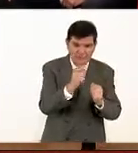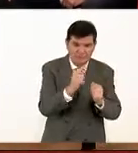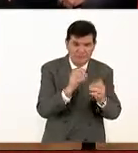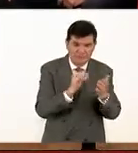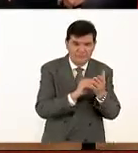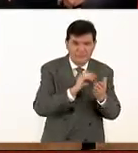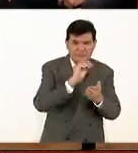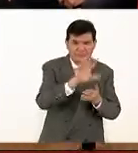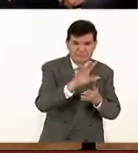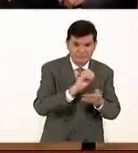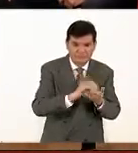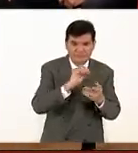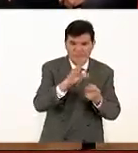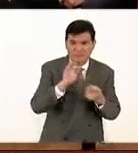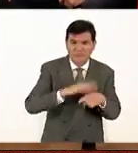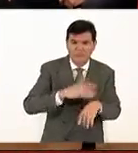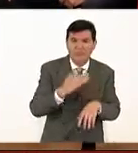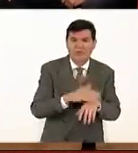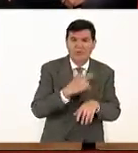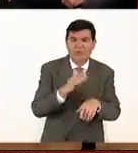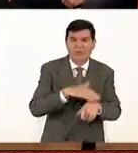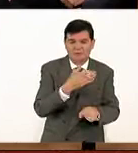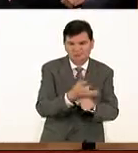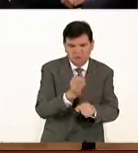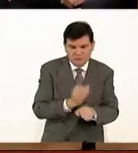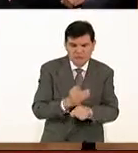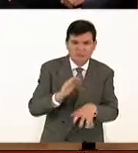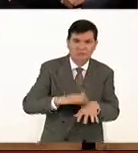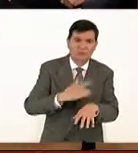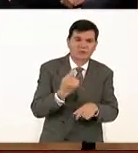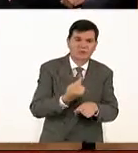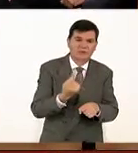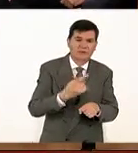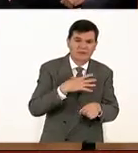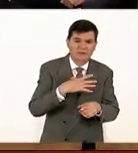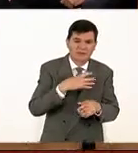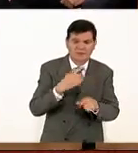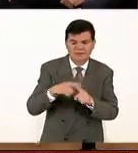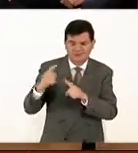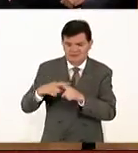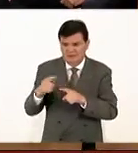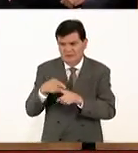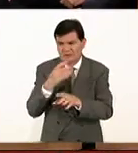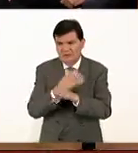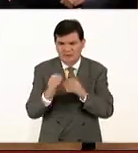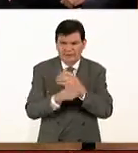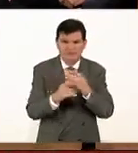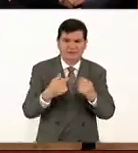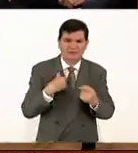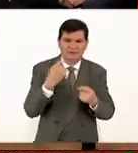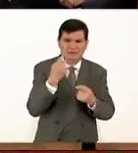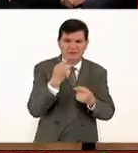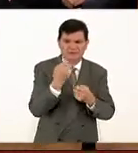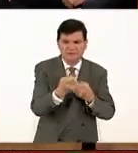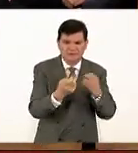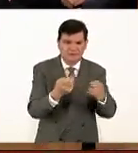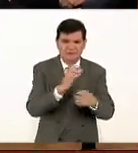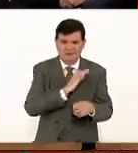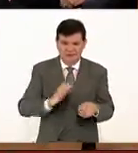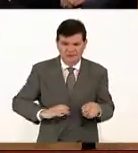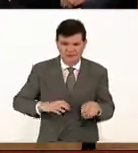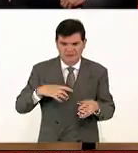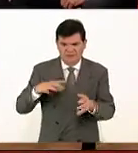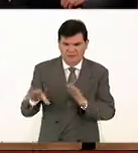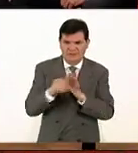spot, ¿no? Ya sea porque le parece cómico, últimamente se han dado muchos comentarios sobre candidatos que